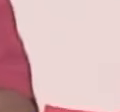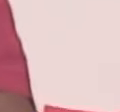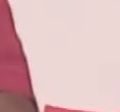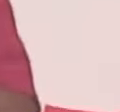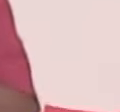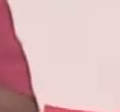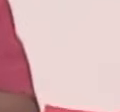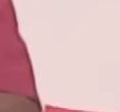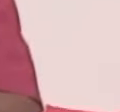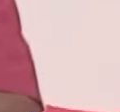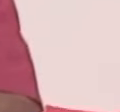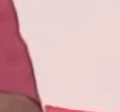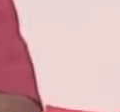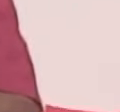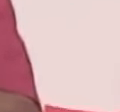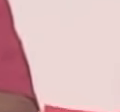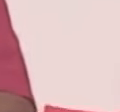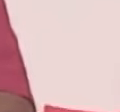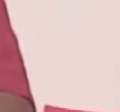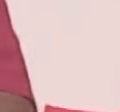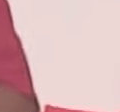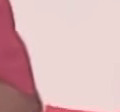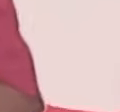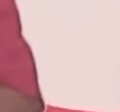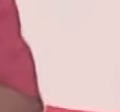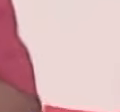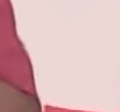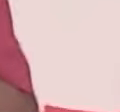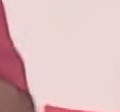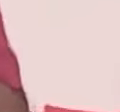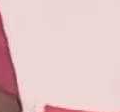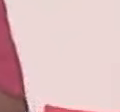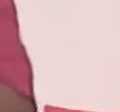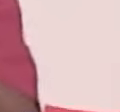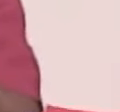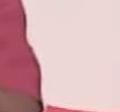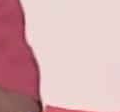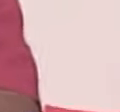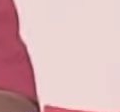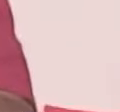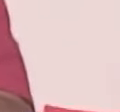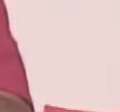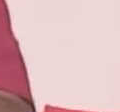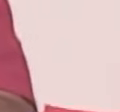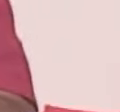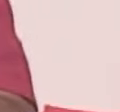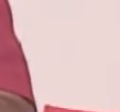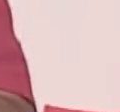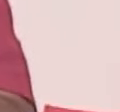sus puntos. Venezuela la ha cumplido, la revolución la ha cumplido. Quien no ha cumplido son los gringos y la oposición venezolana.